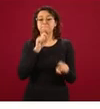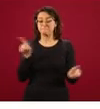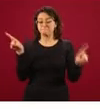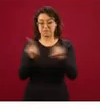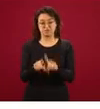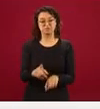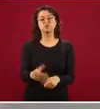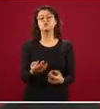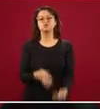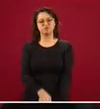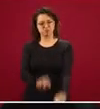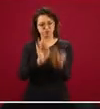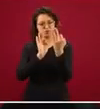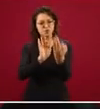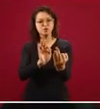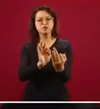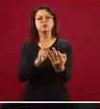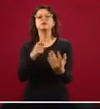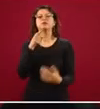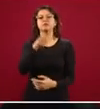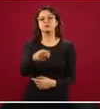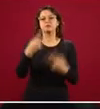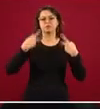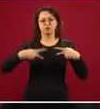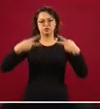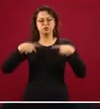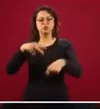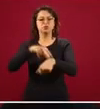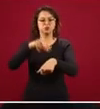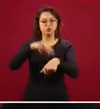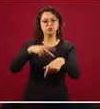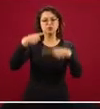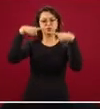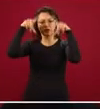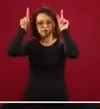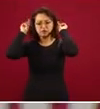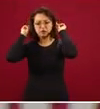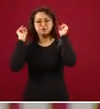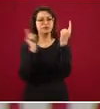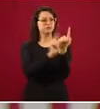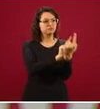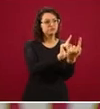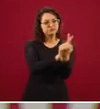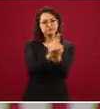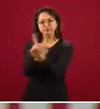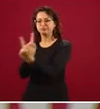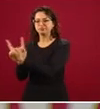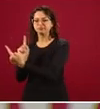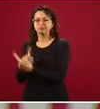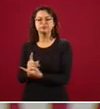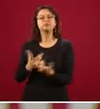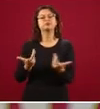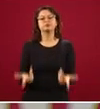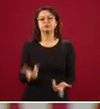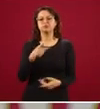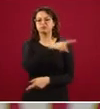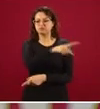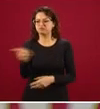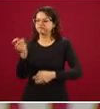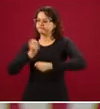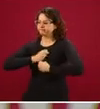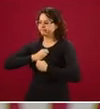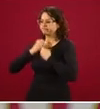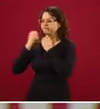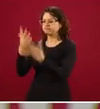directa, abierta, con el personal de salud, con las enfermeras, y con toda libertad se pudieron